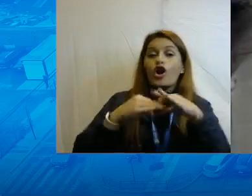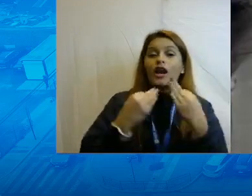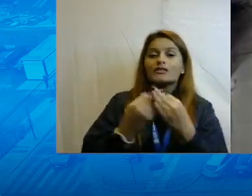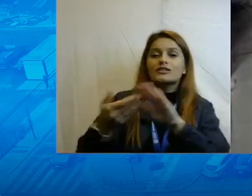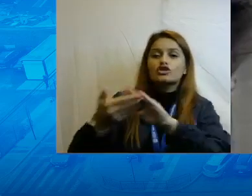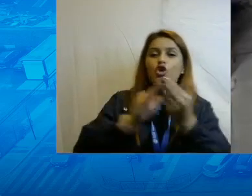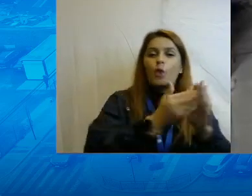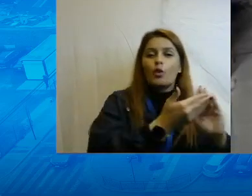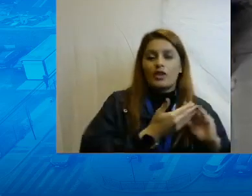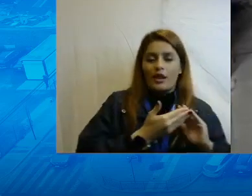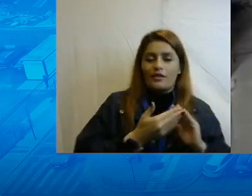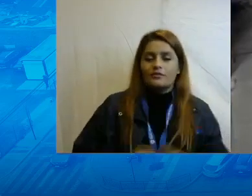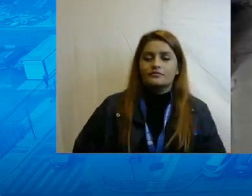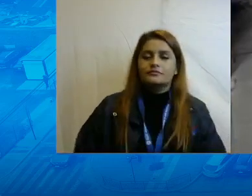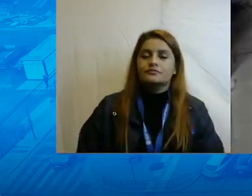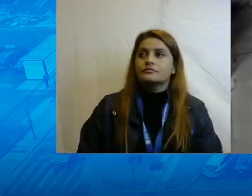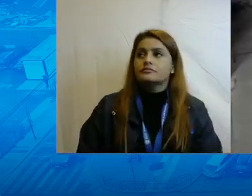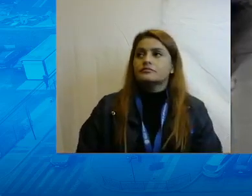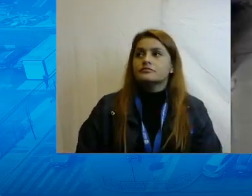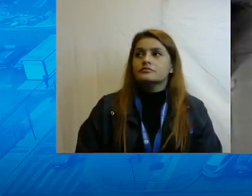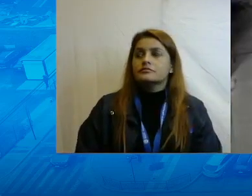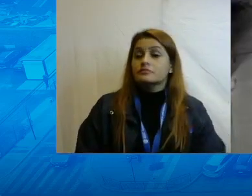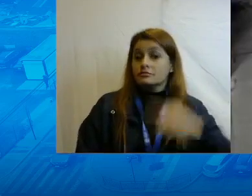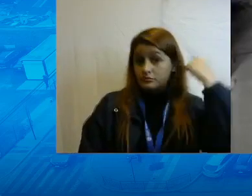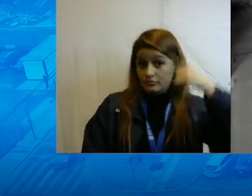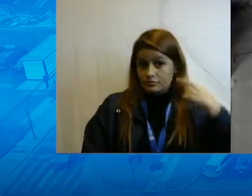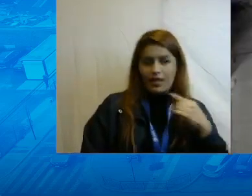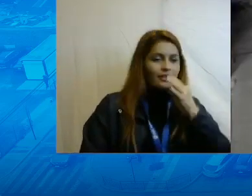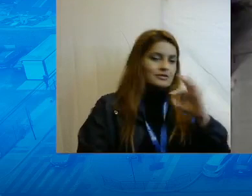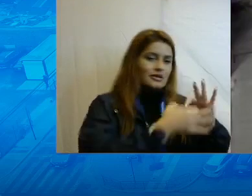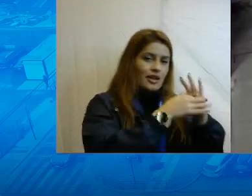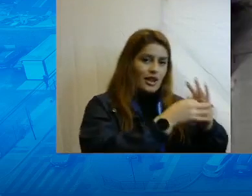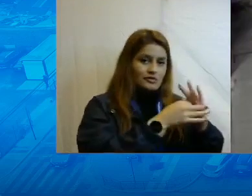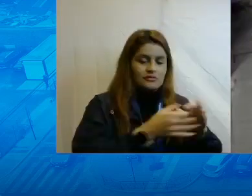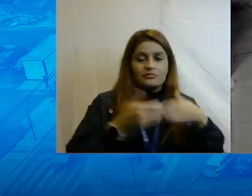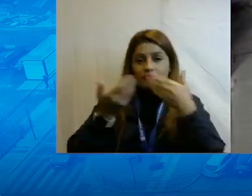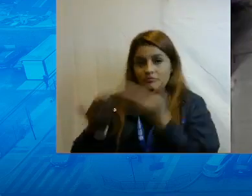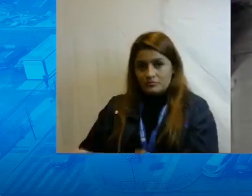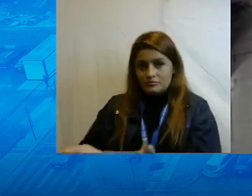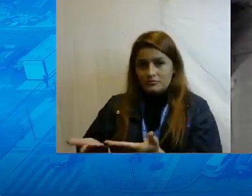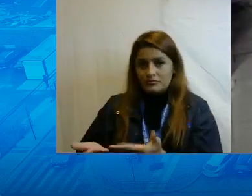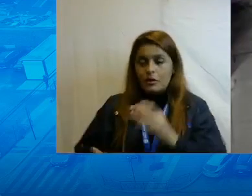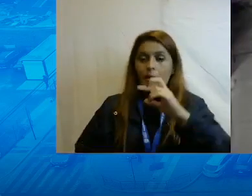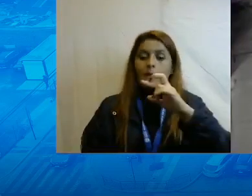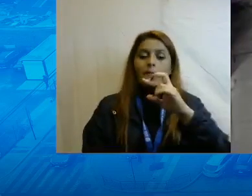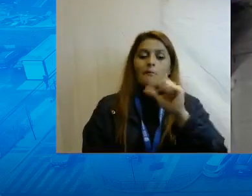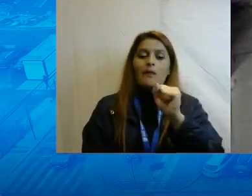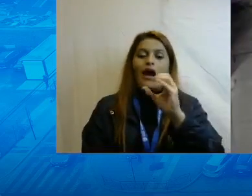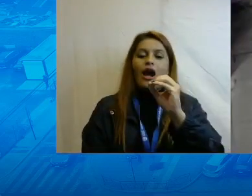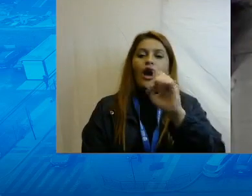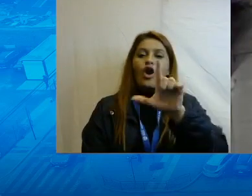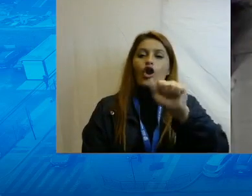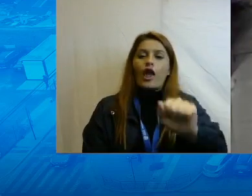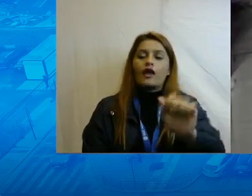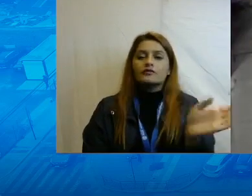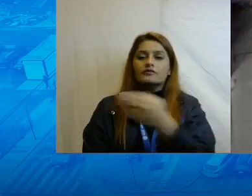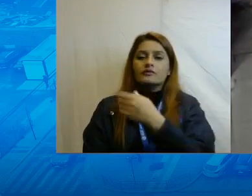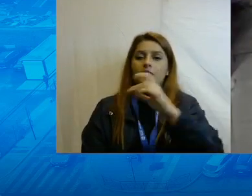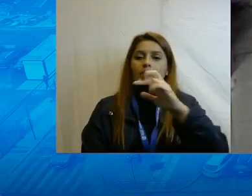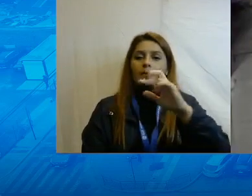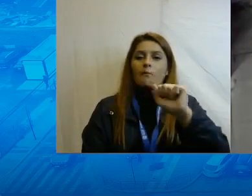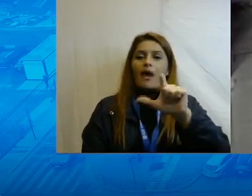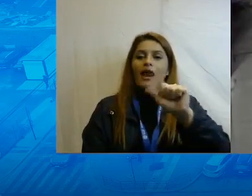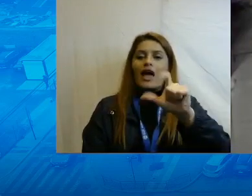este proceso. Gracias, concejal. Damos la palabra a Paola Palacios, jefa de Desarrollo Comunitario.